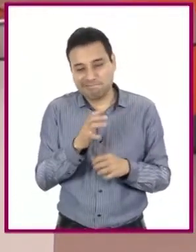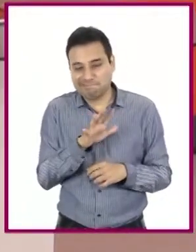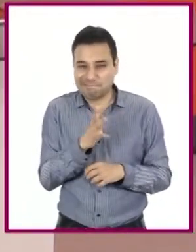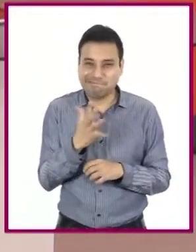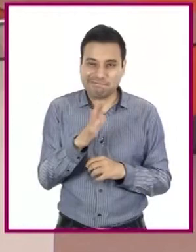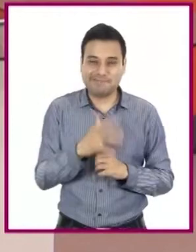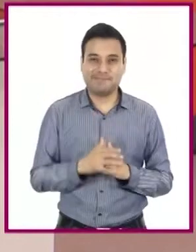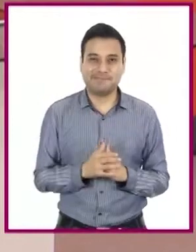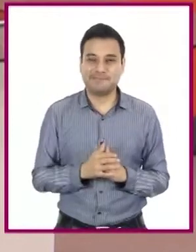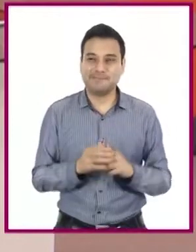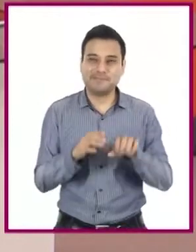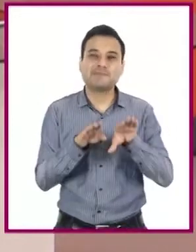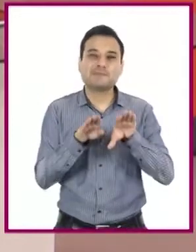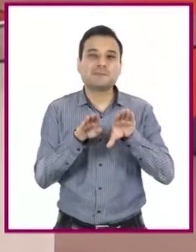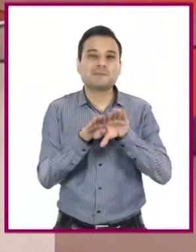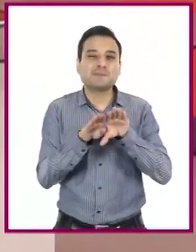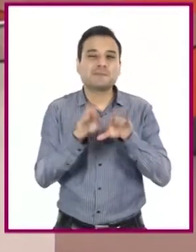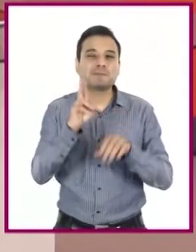¿Cómo te quedó?